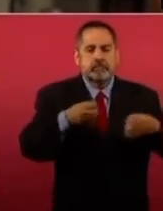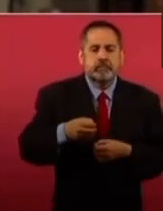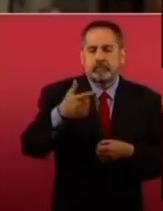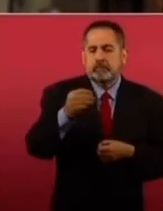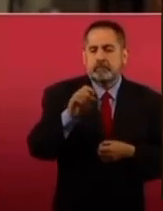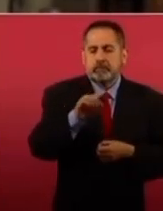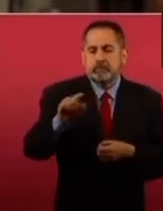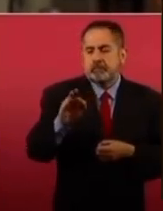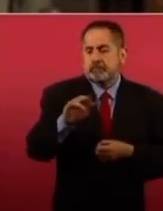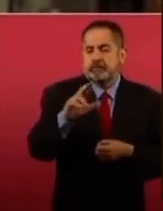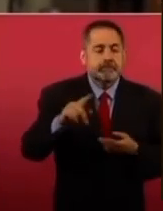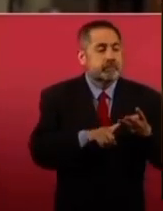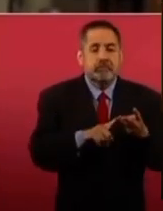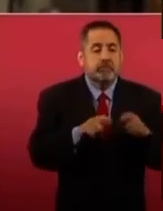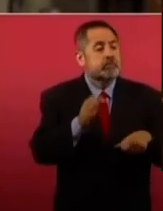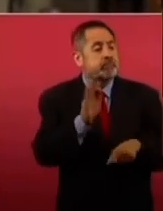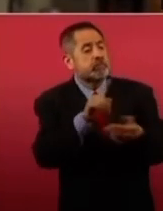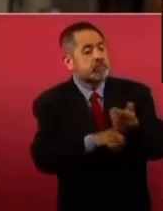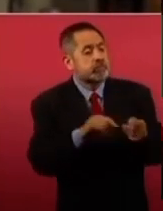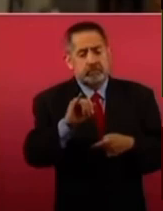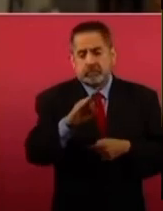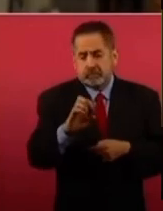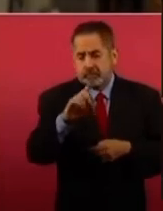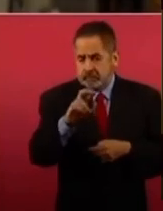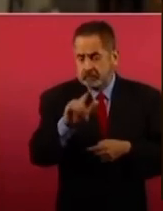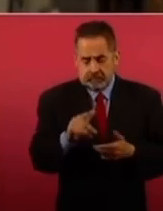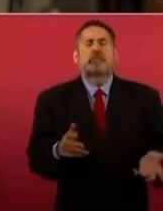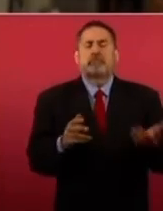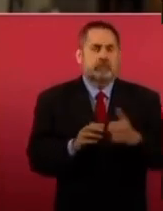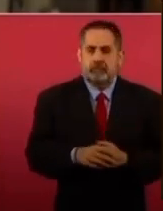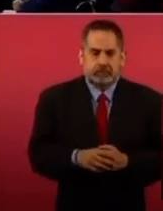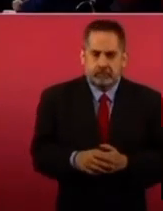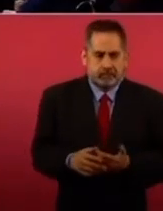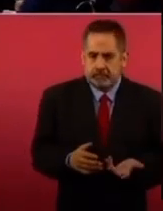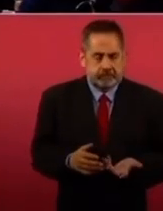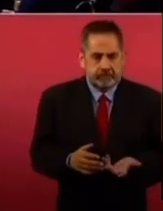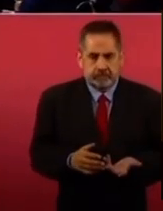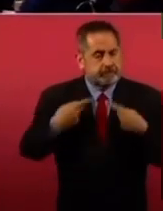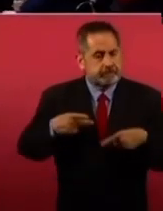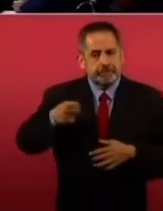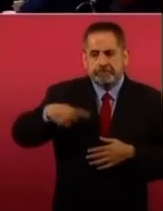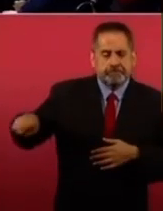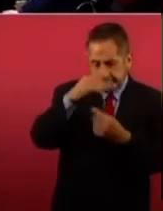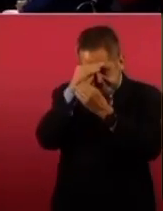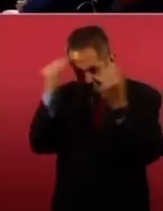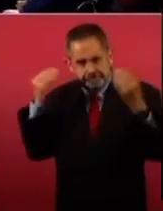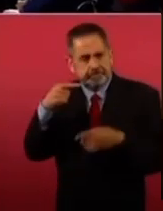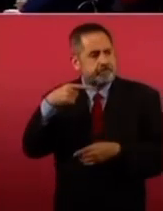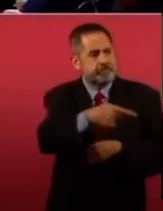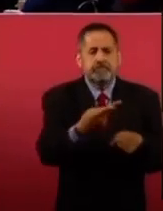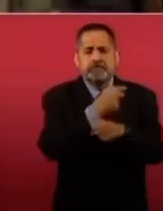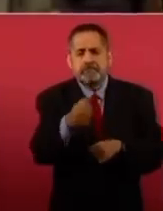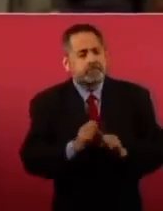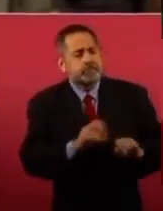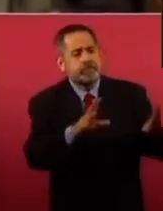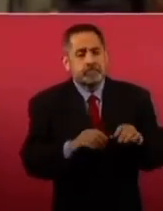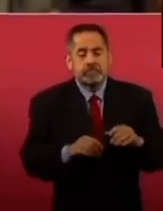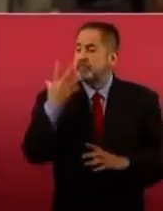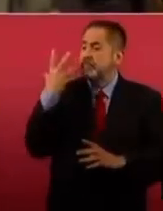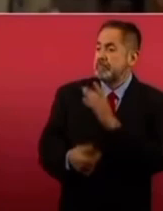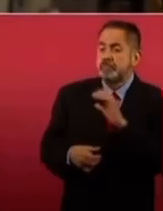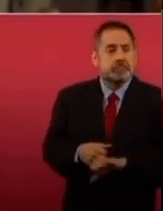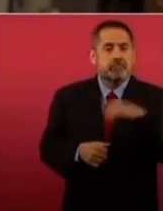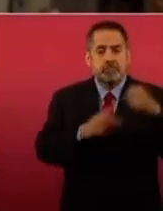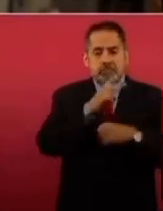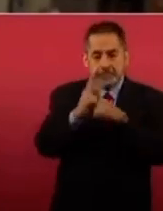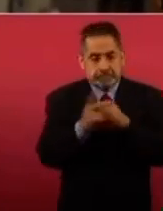Gómez Fierro, que le otorga un amparo a la empresa Iberdrola. Presidente, la gente ya está harta de esta impunidad, donde vemos que están en otros países,